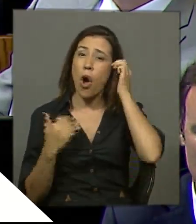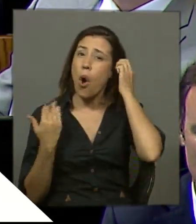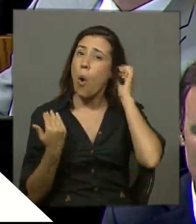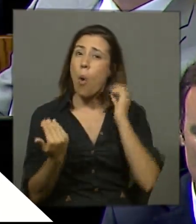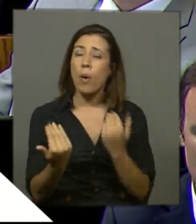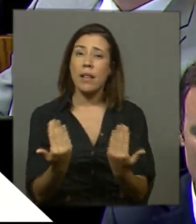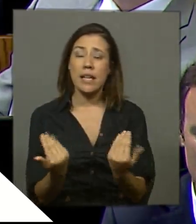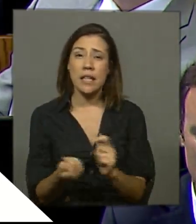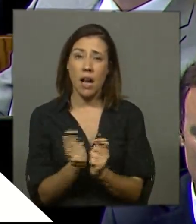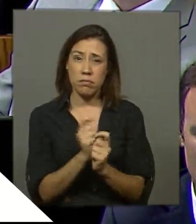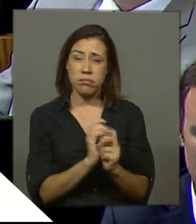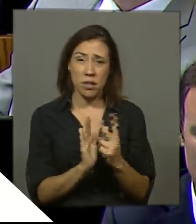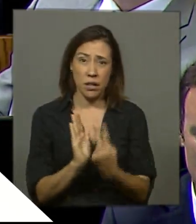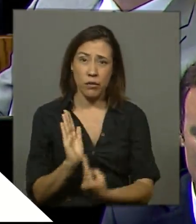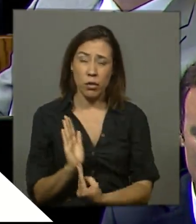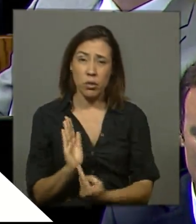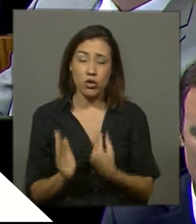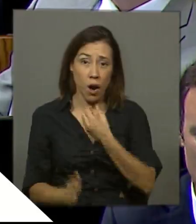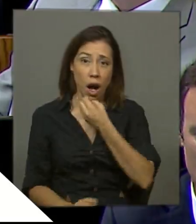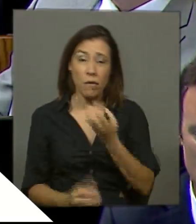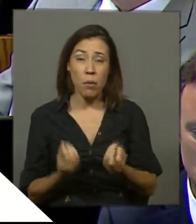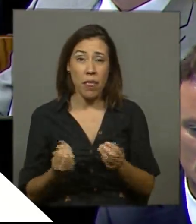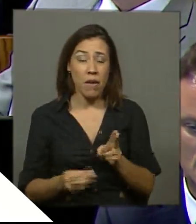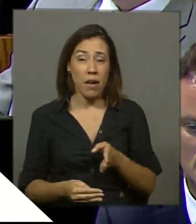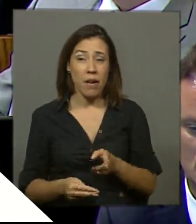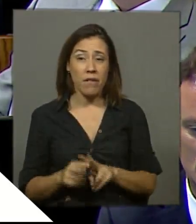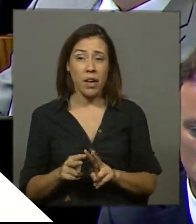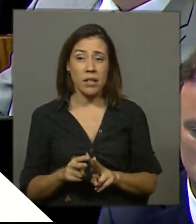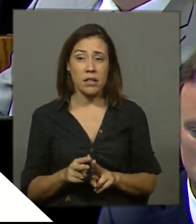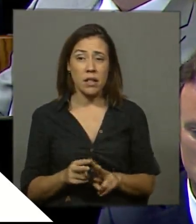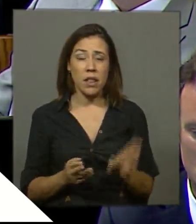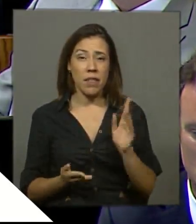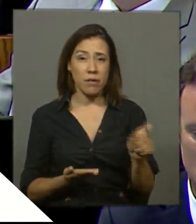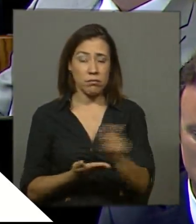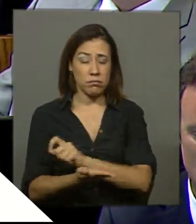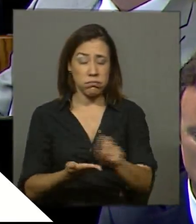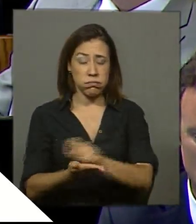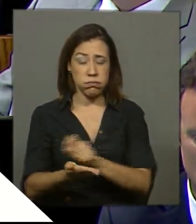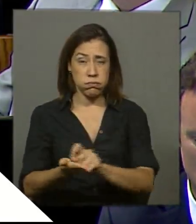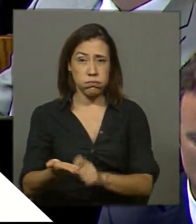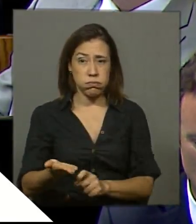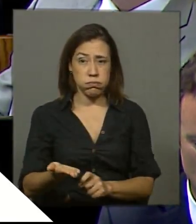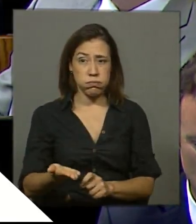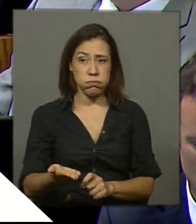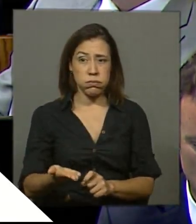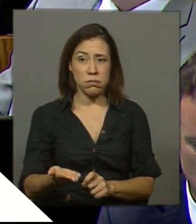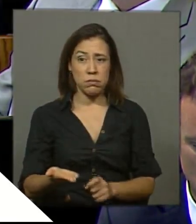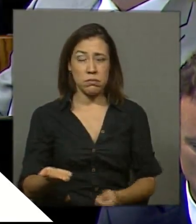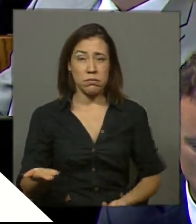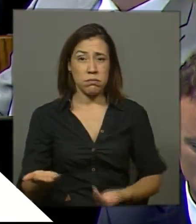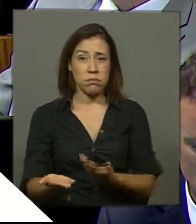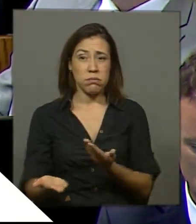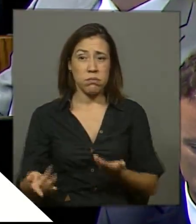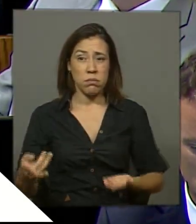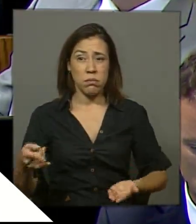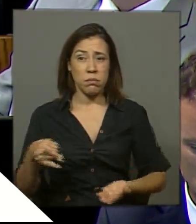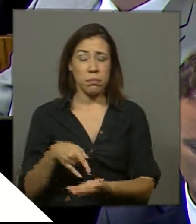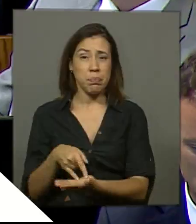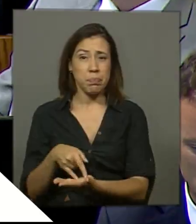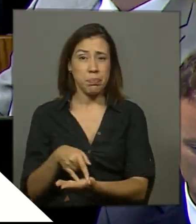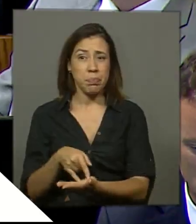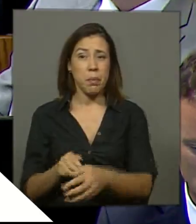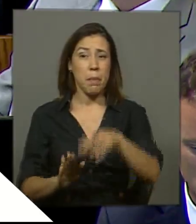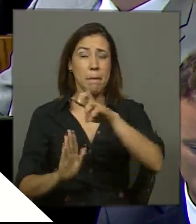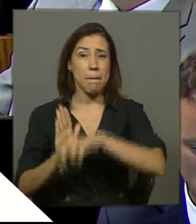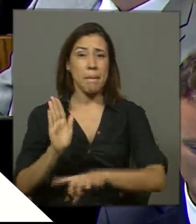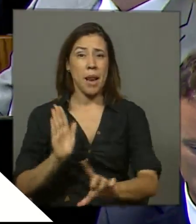reformarlo y sabe por qué le digo porque lo que hay que hacer es presentar de una vez por todas y terminar con Las falsas promesas el